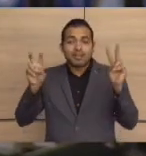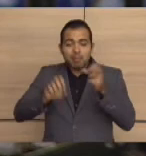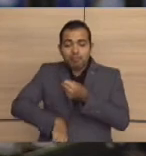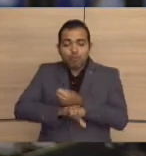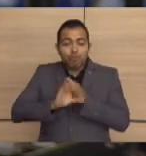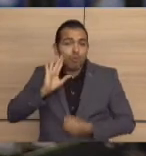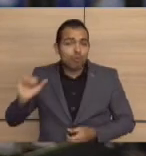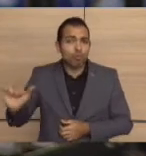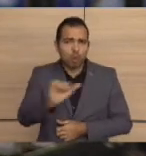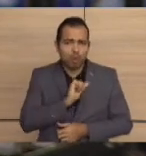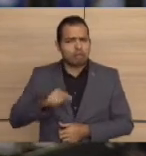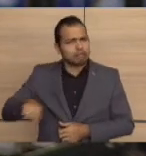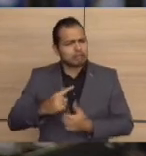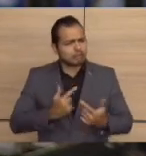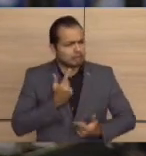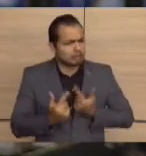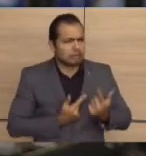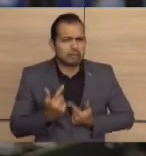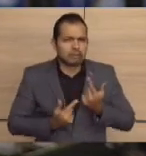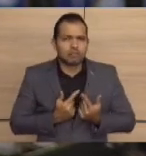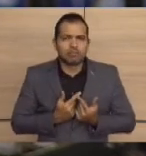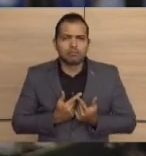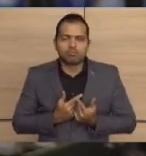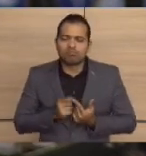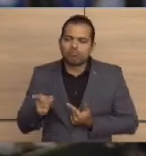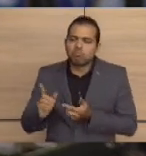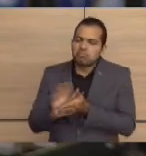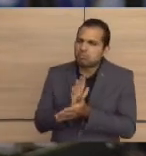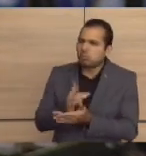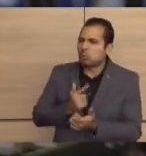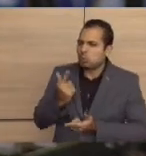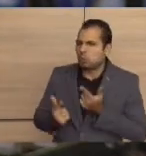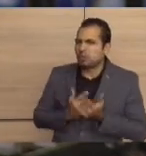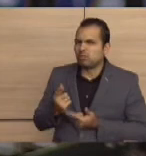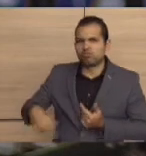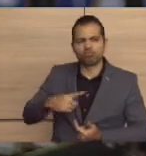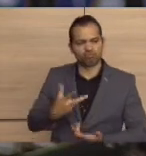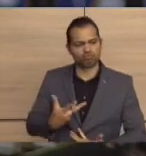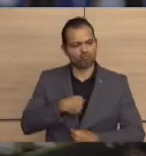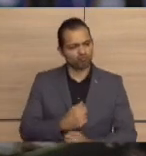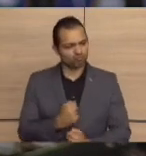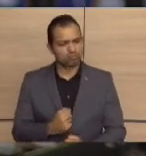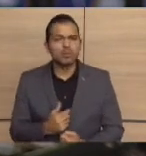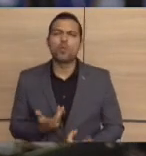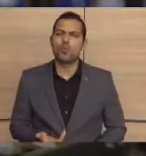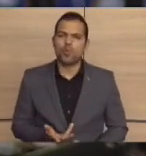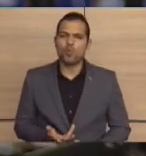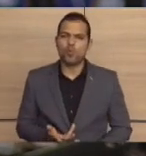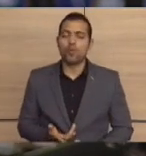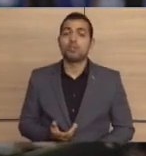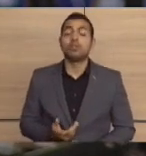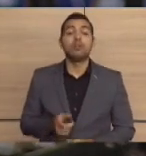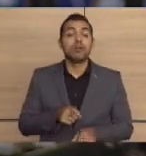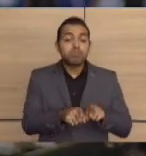Quisiera que me contaras un poquitico cómo ha sido esa lucha, cómo han logrado, digamos, empoderarse, cómo hacer para que